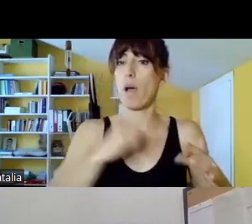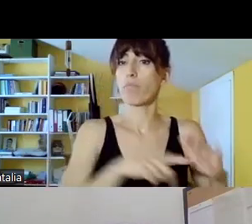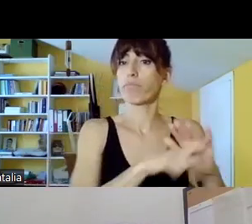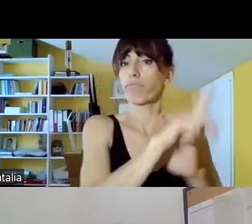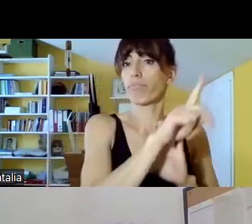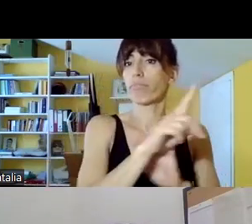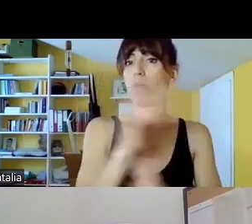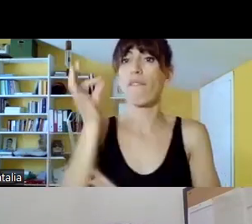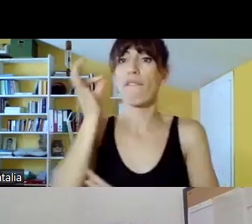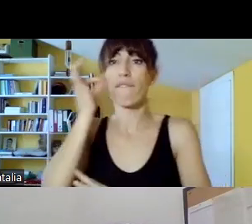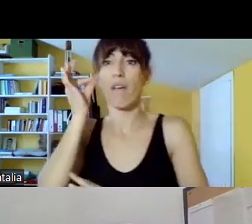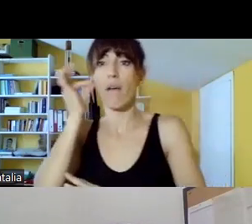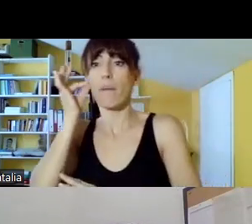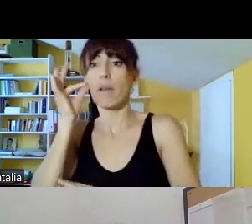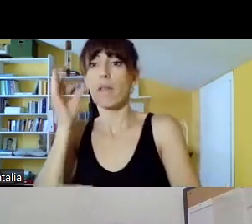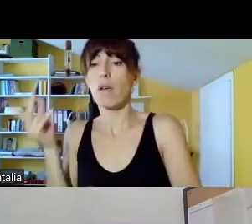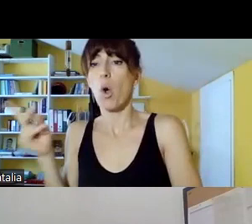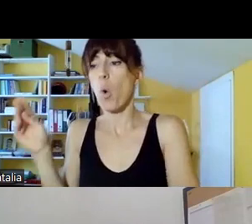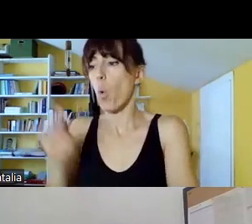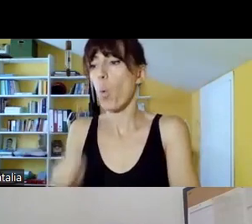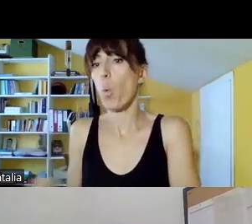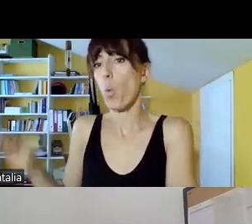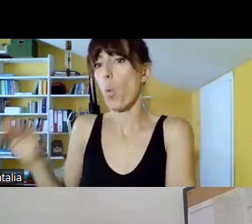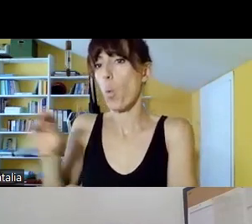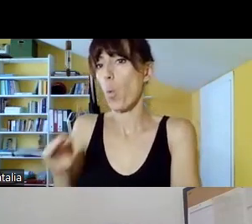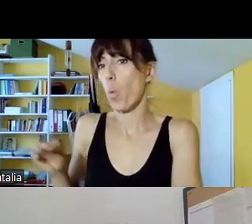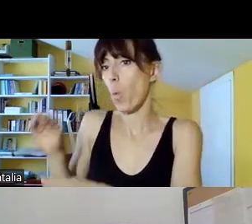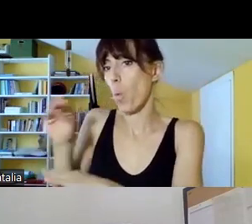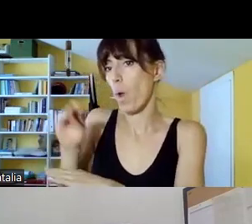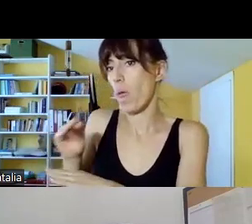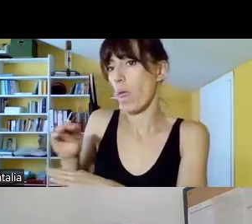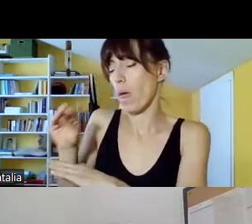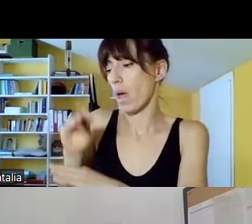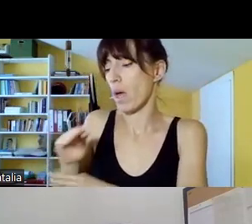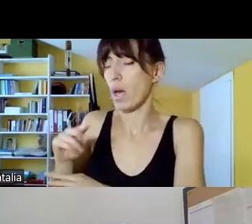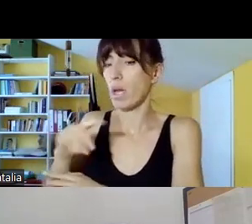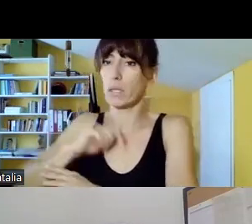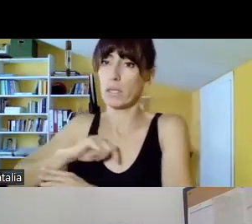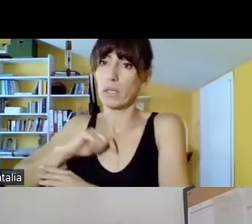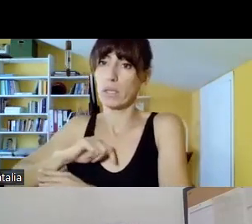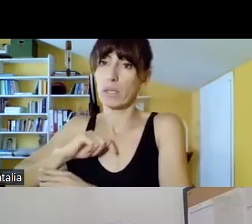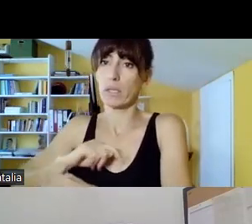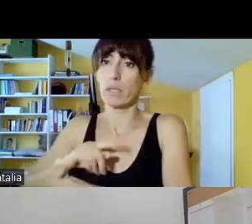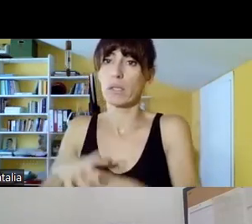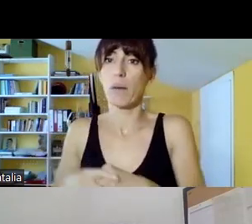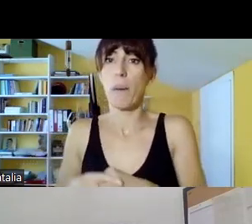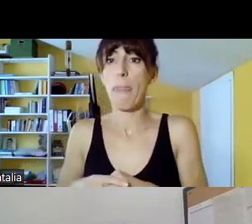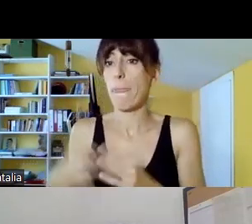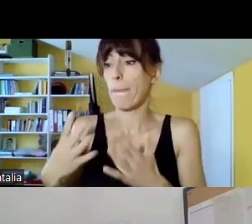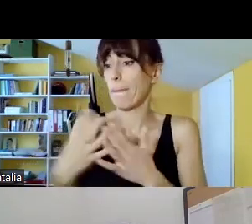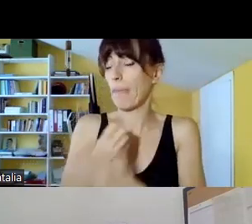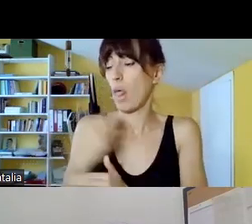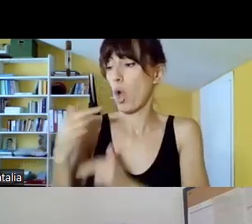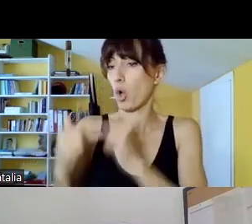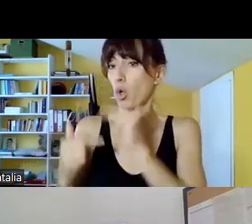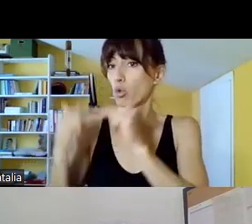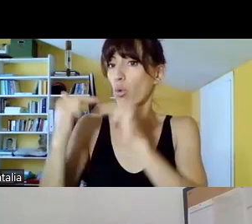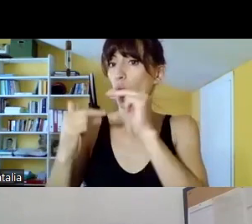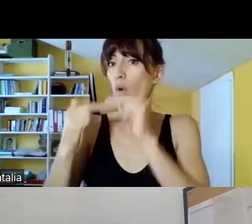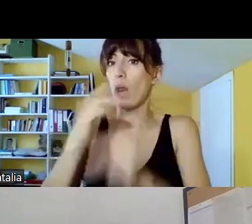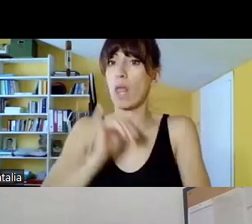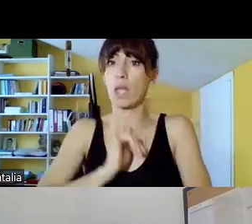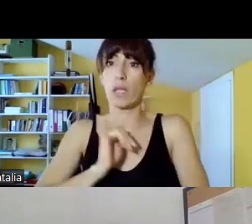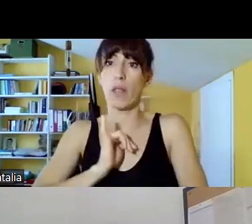se ha basado en cuidar los vínculos interpersonales y los afectos. Y todo esto de la construcción de la identidad de las mujeres